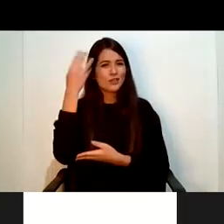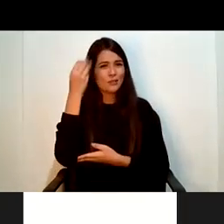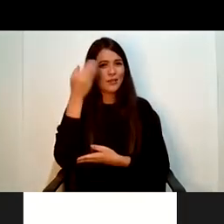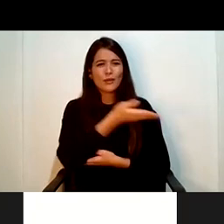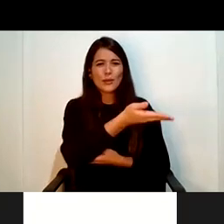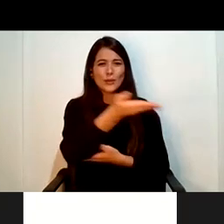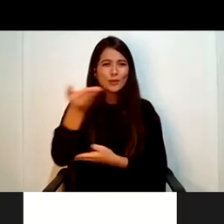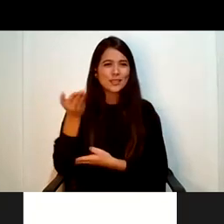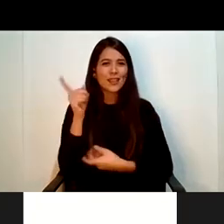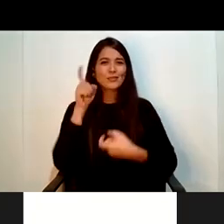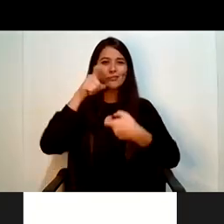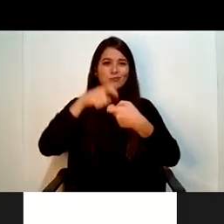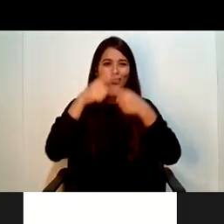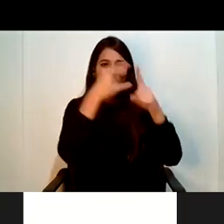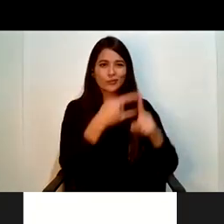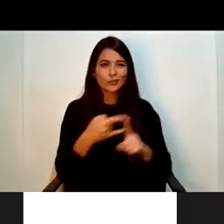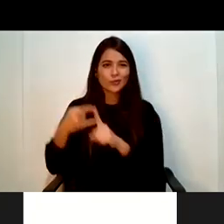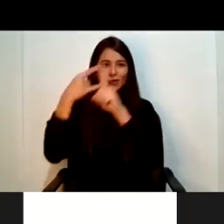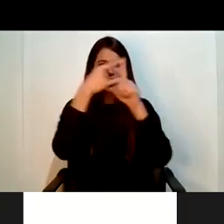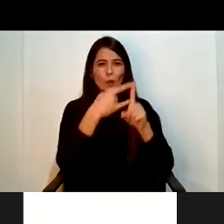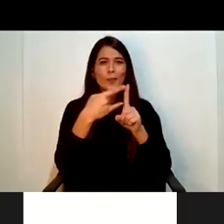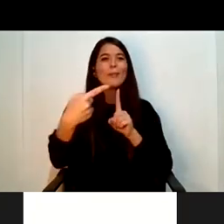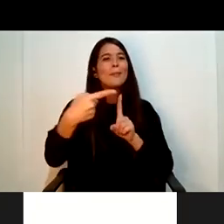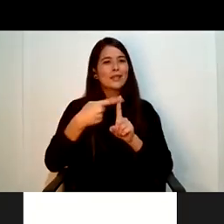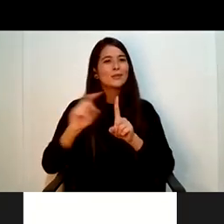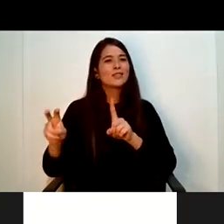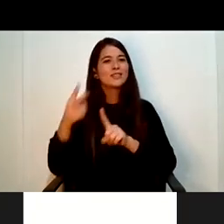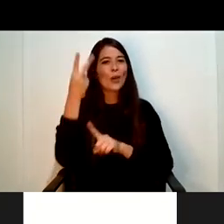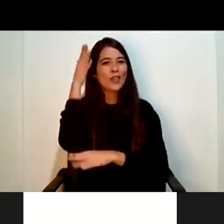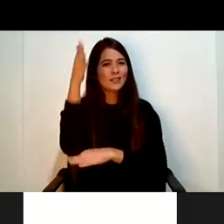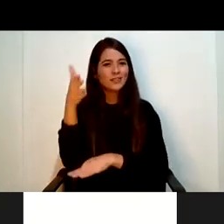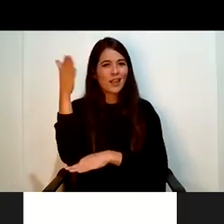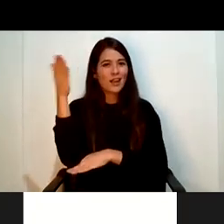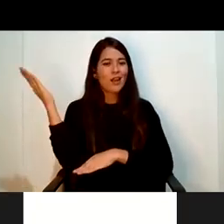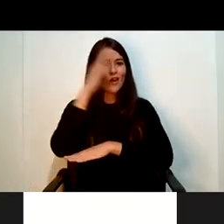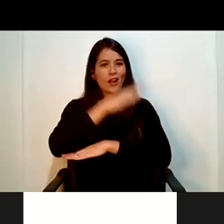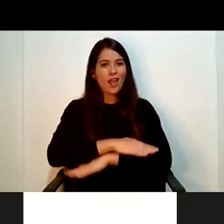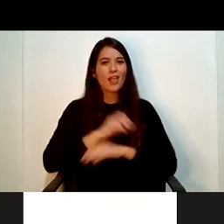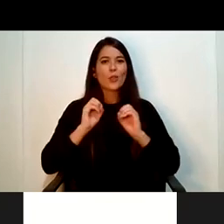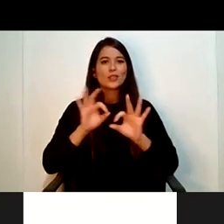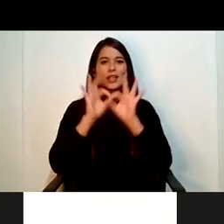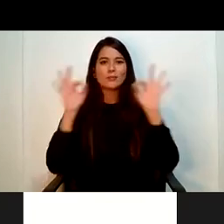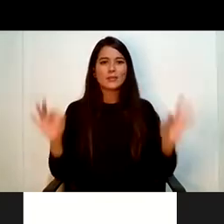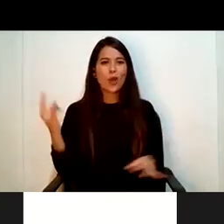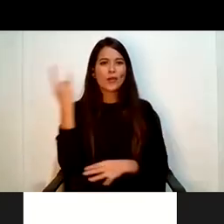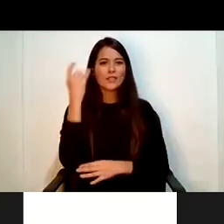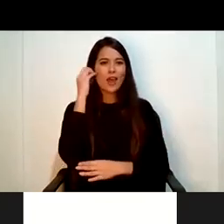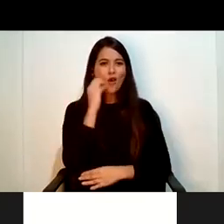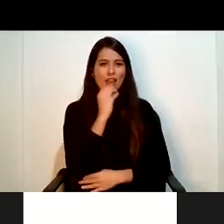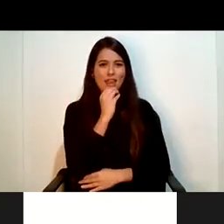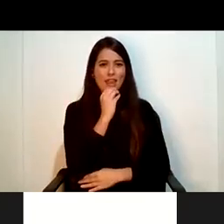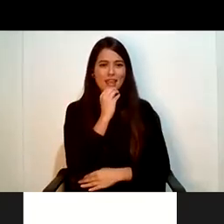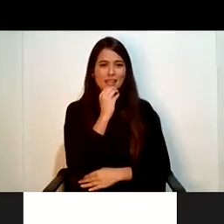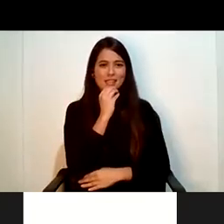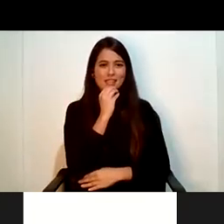ahí conectados, por su participación en esta segunda jornada de educación especial de la Universidad de O'Higgins.